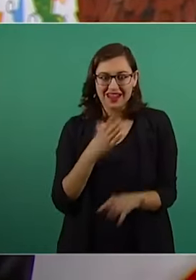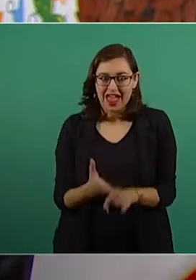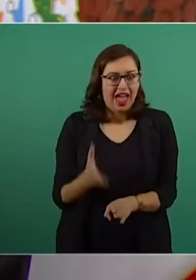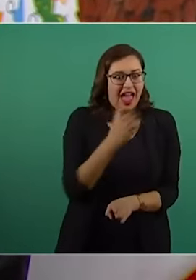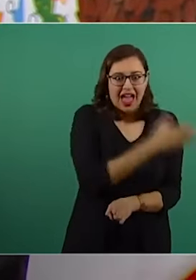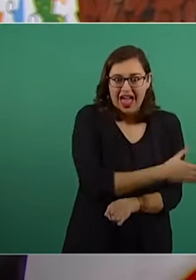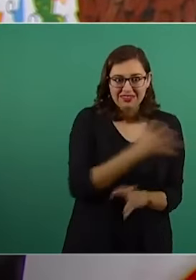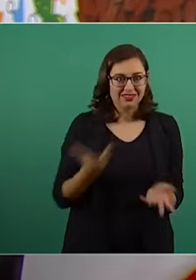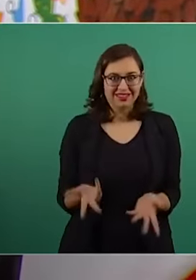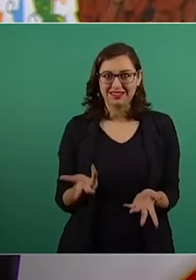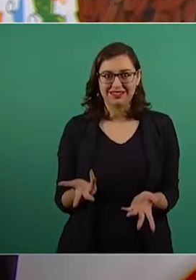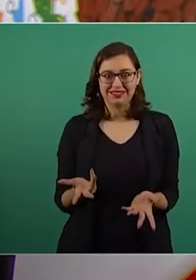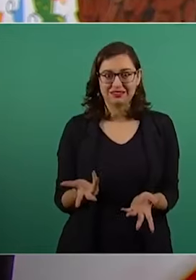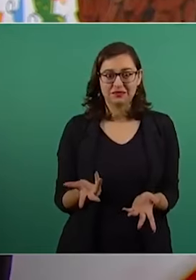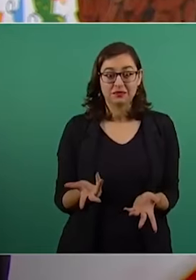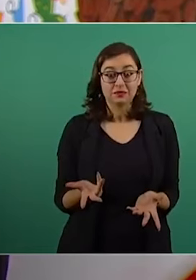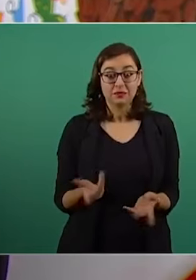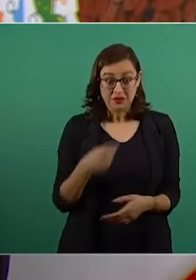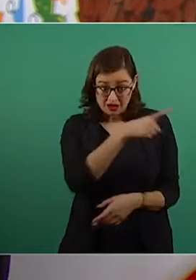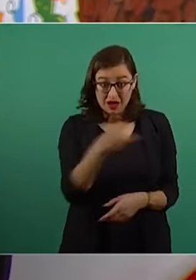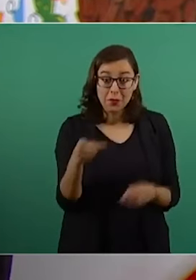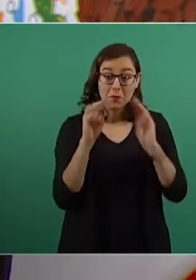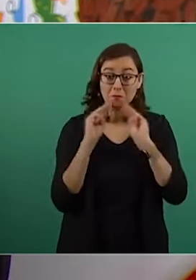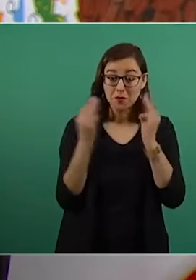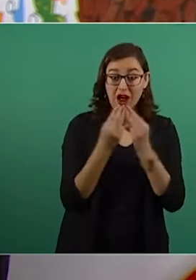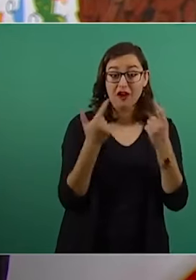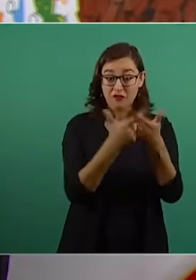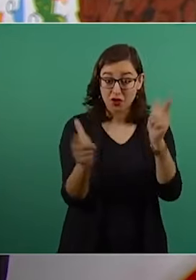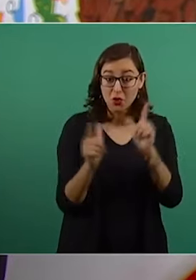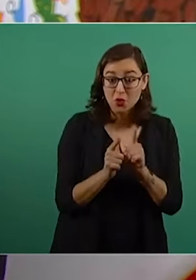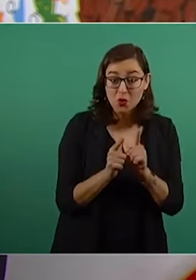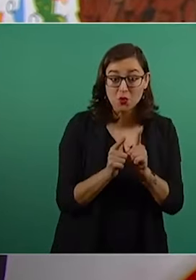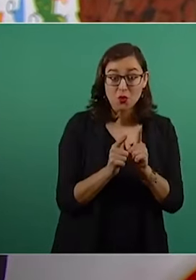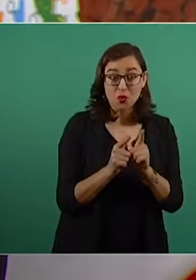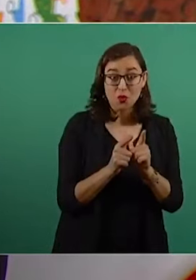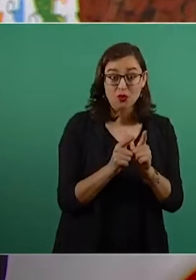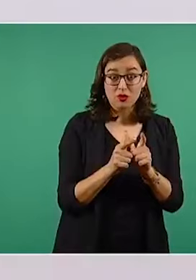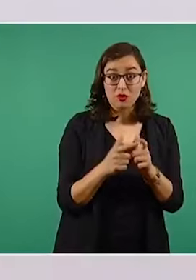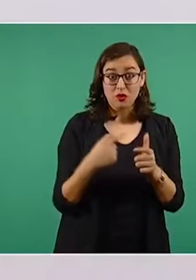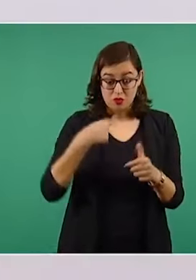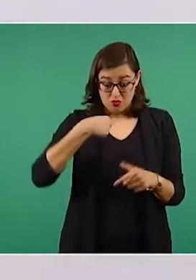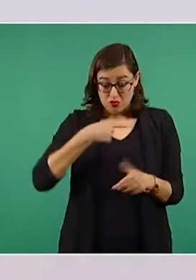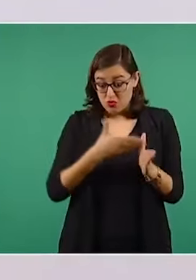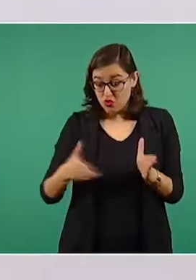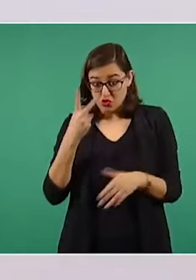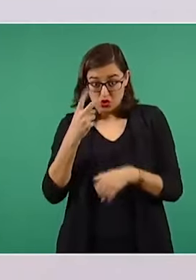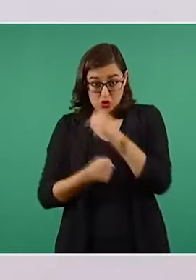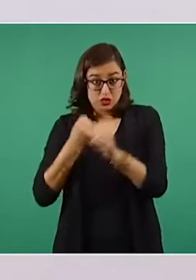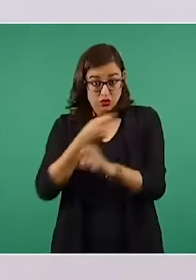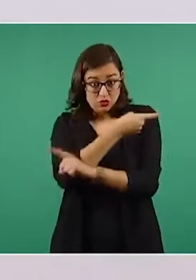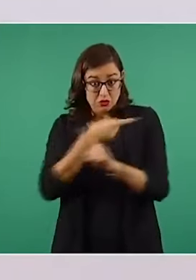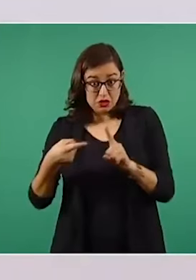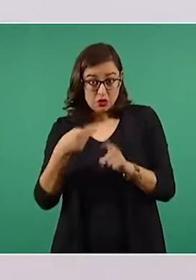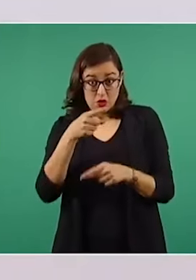No creo que se hayan creado nuevos grupos en estos 2 años y medio.